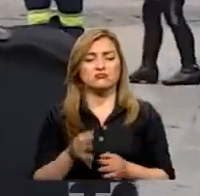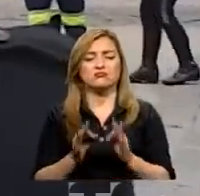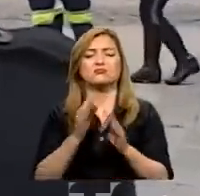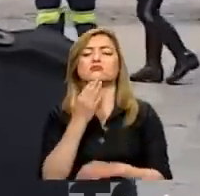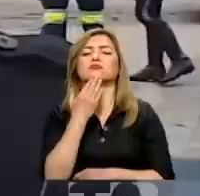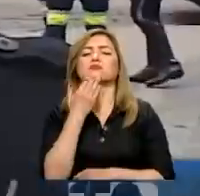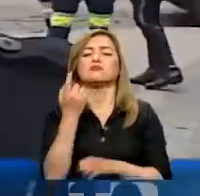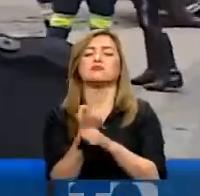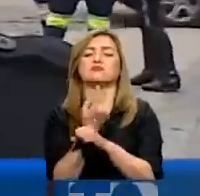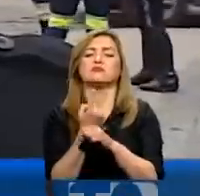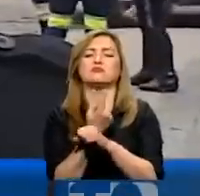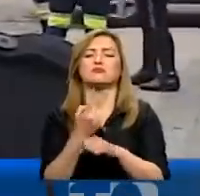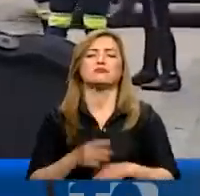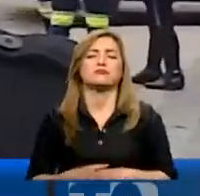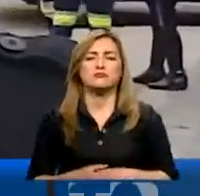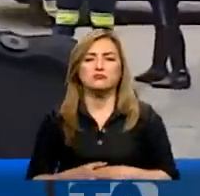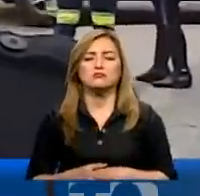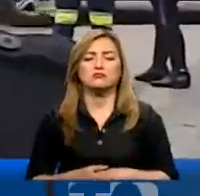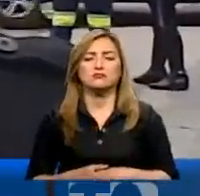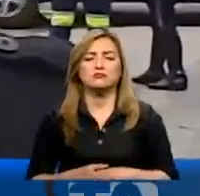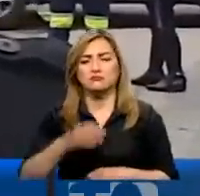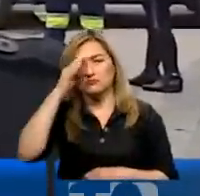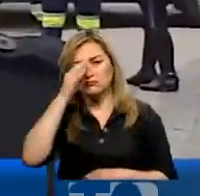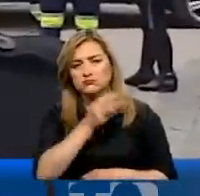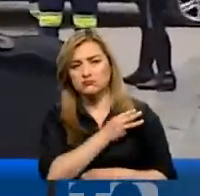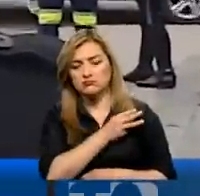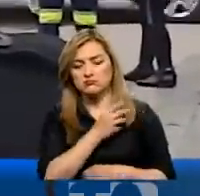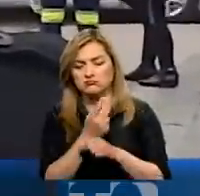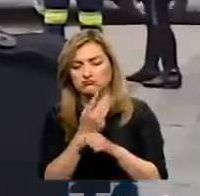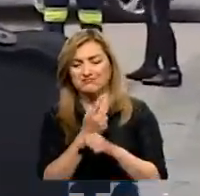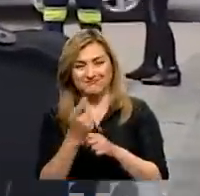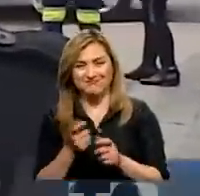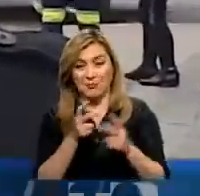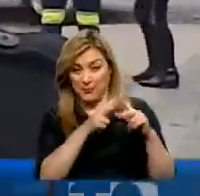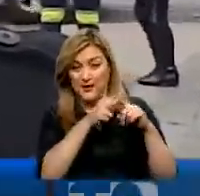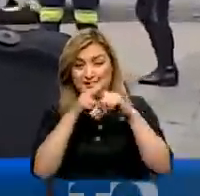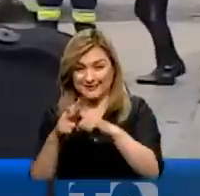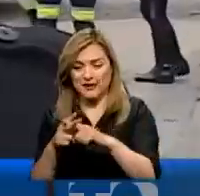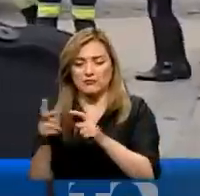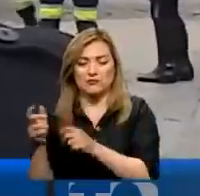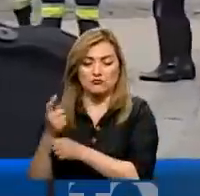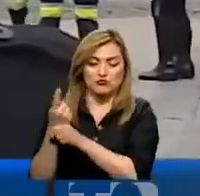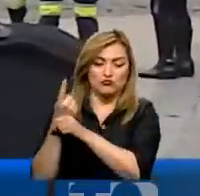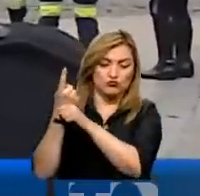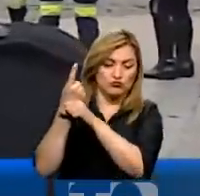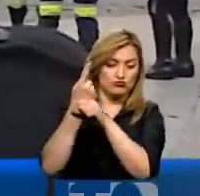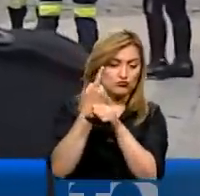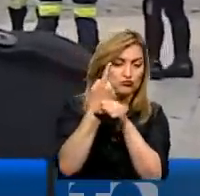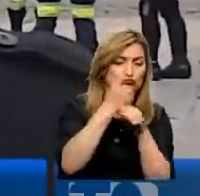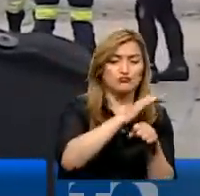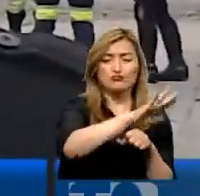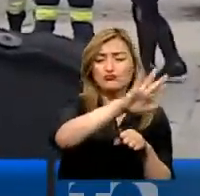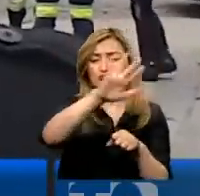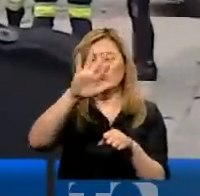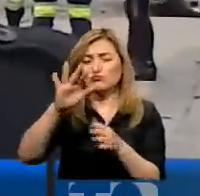través de un helicóptero que las Fuerzas Armadas ha destinado para que la Sagrada Imagen de la Purita pueda también llegar a cada uno de